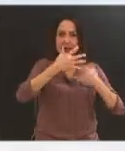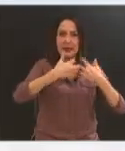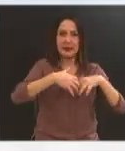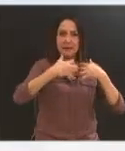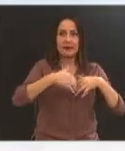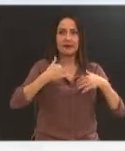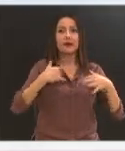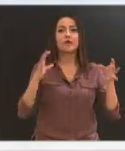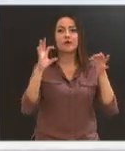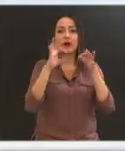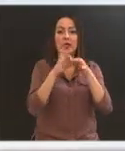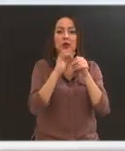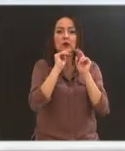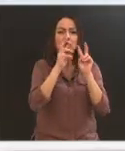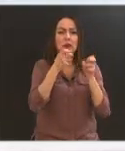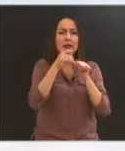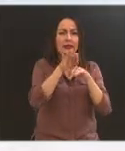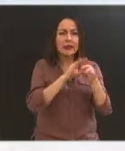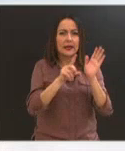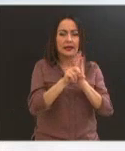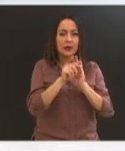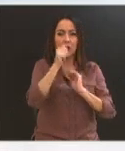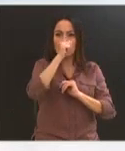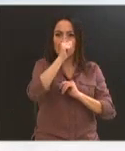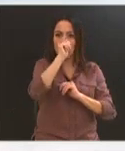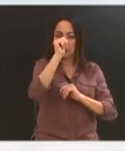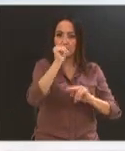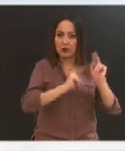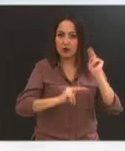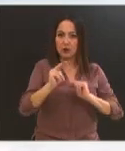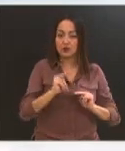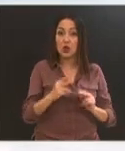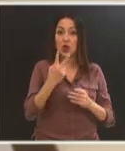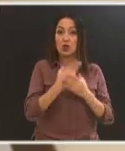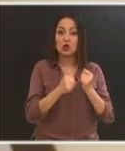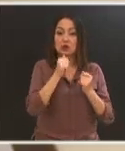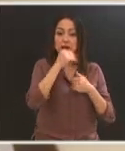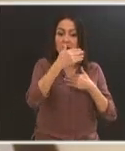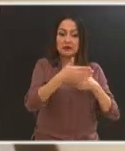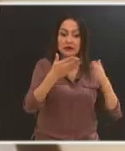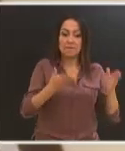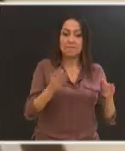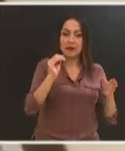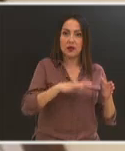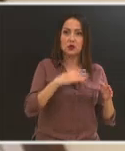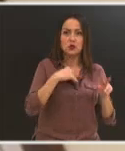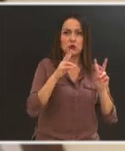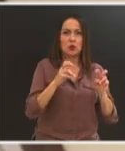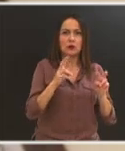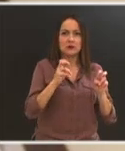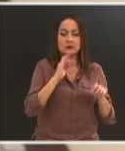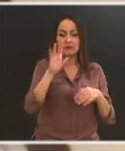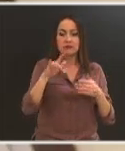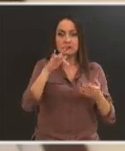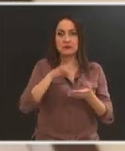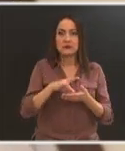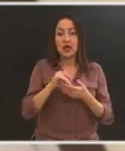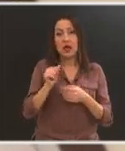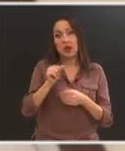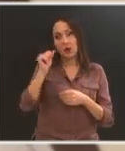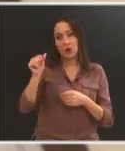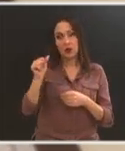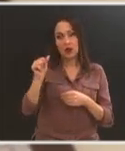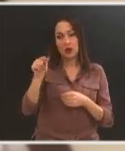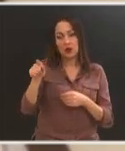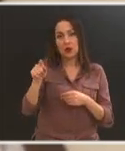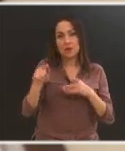tienen vínculos con el presunto delito de narcotráfico. Ambas de las empacadoras en apariencia están ubicadas en Alajuela,